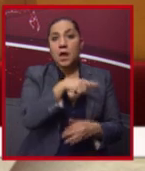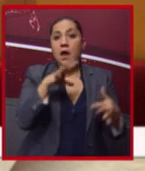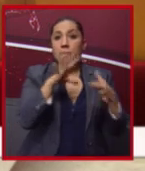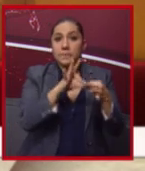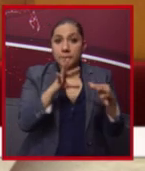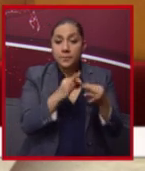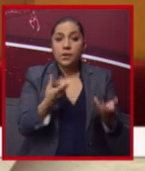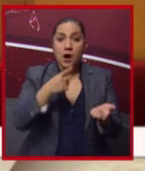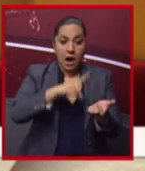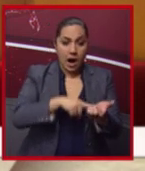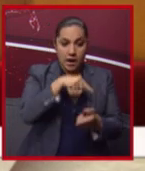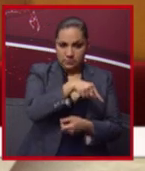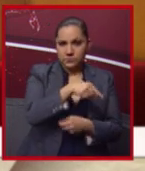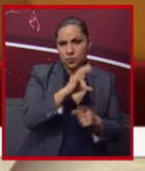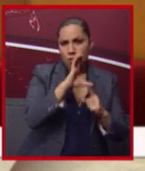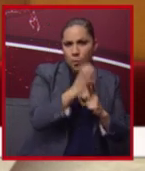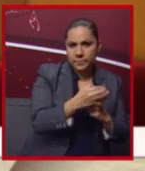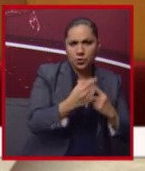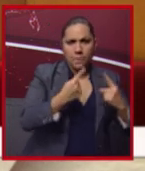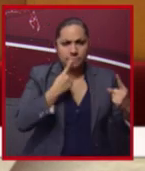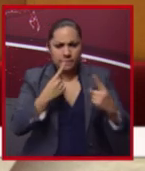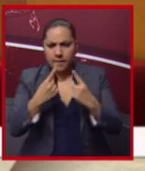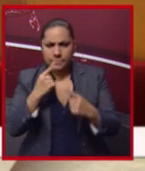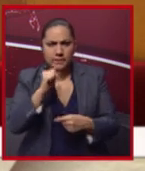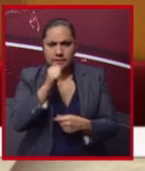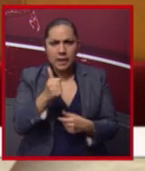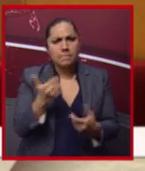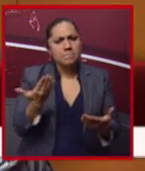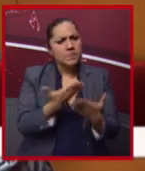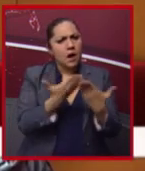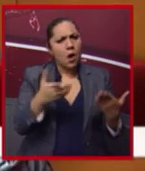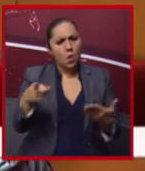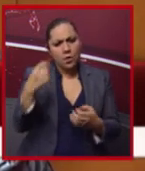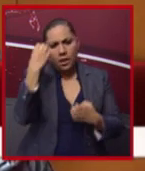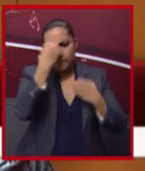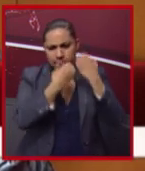en comisiones del dictamen, por lo cual se encuentra analizando el documento.